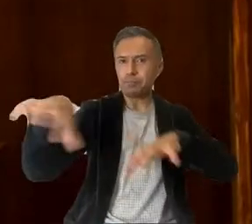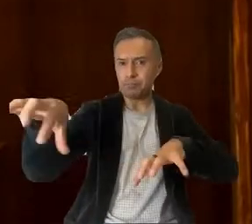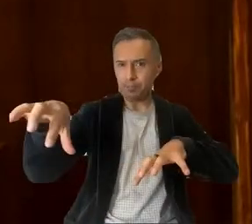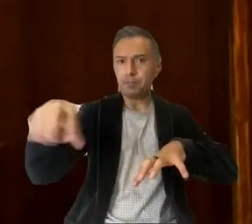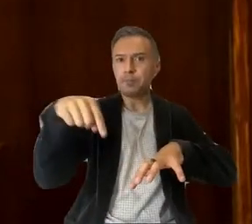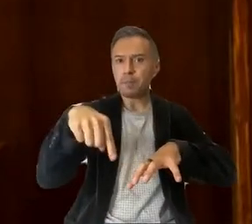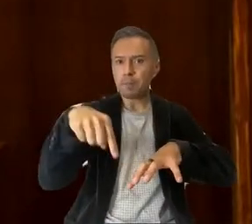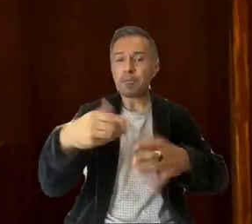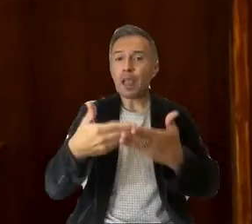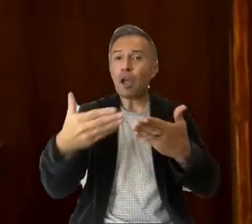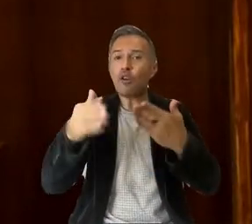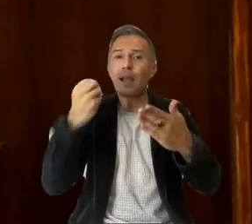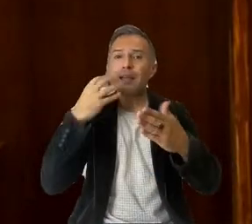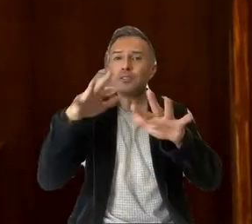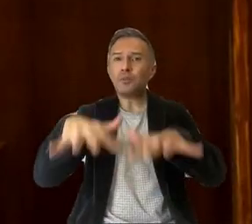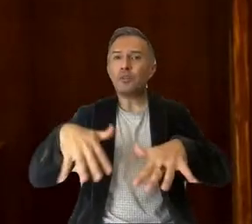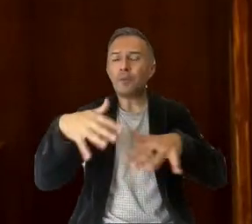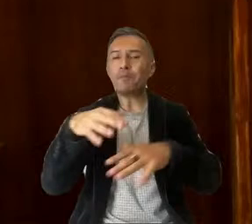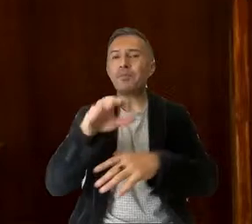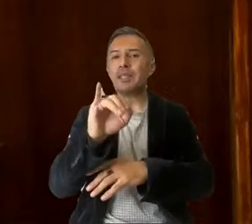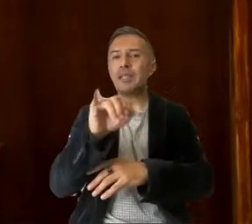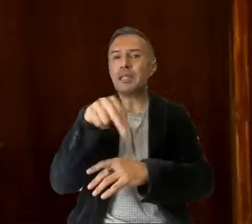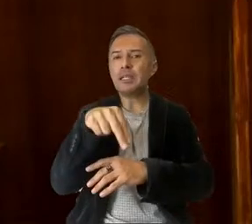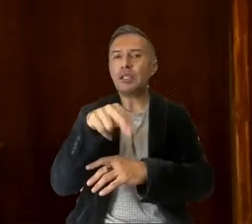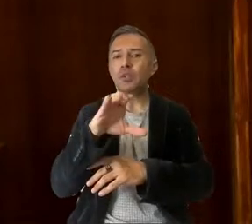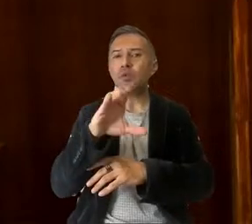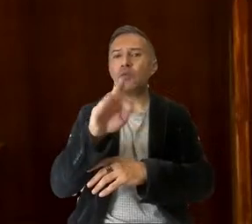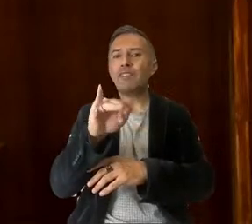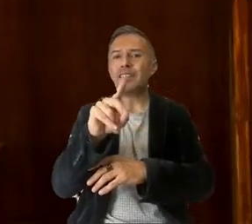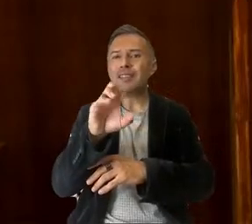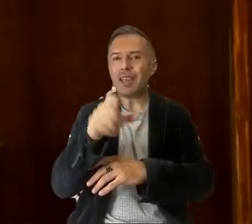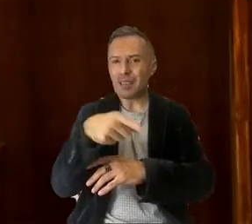Asamblea, que el INCUFIDE